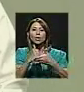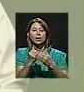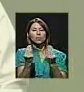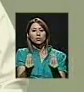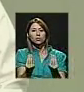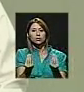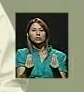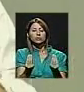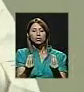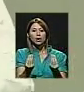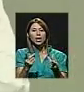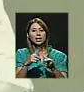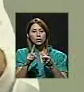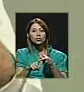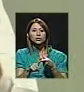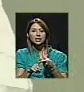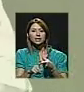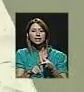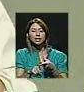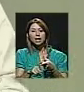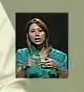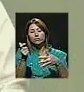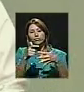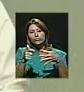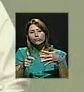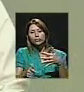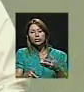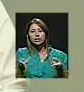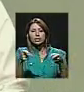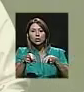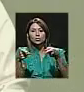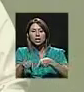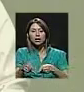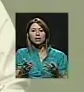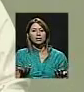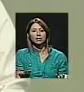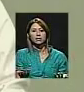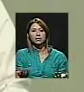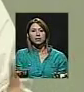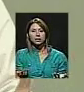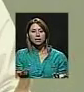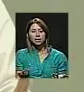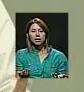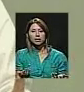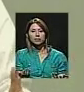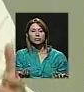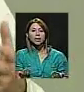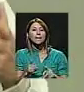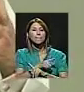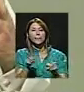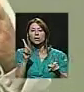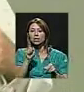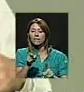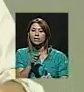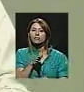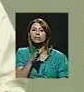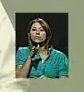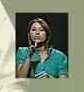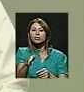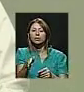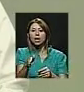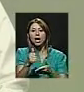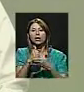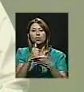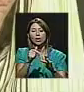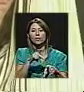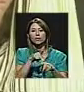mucho, ¿verdad? Entonces es una serie de circunstancias que se dan alrededor de ella, pero hay que acudir por una ayuda,